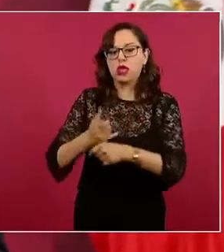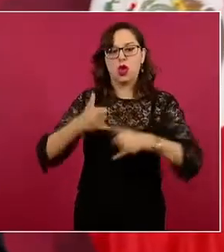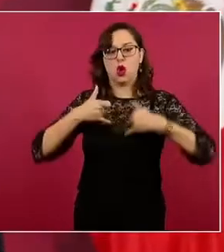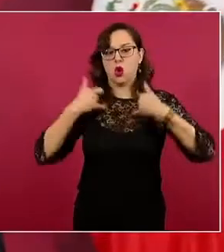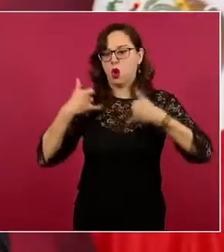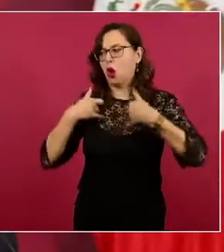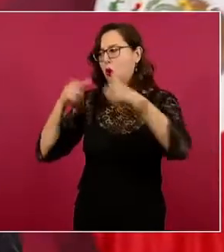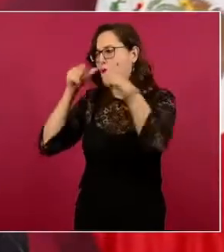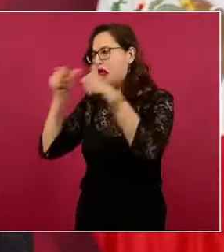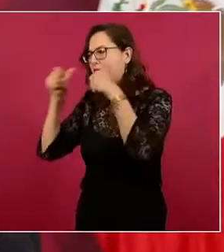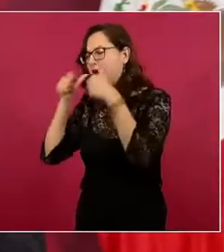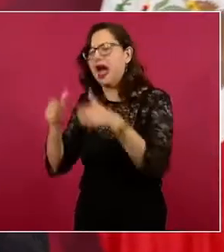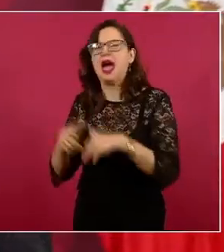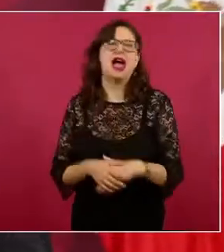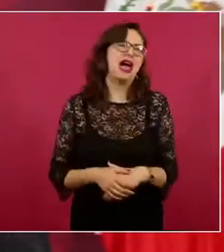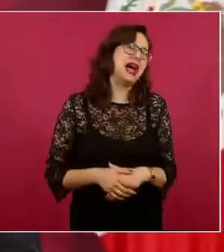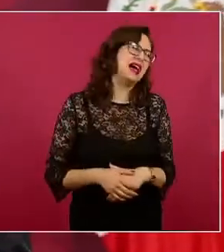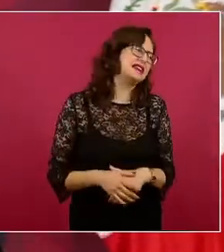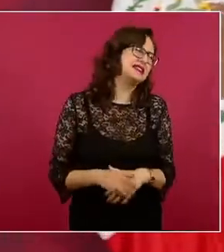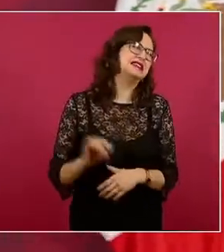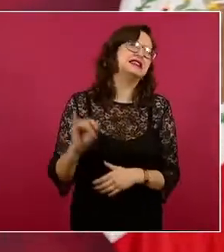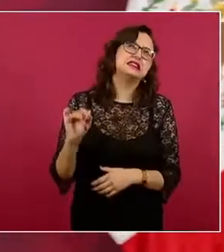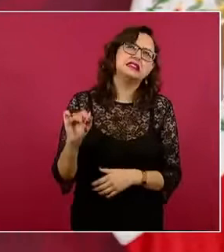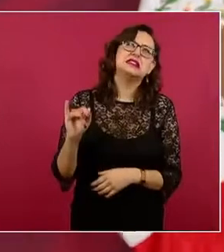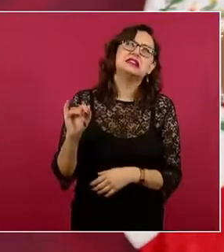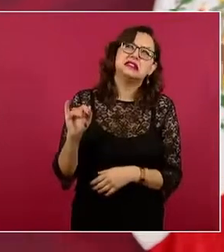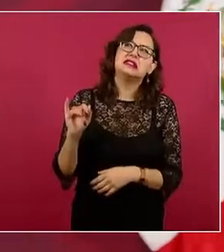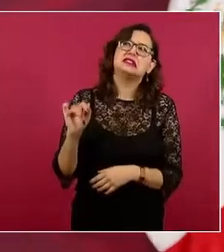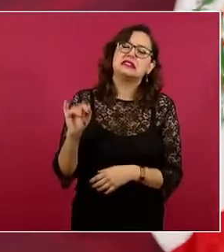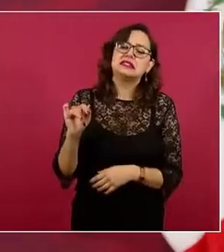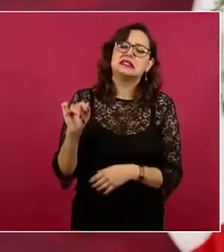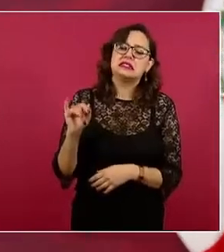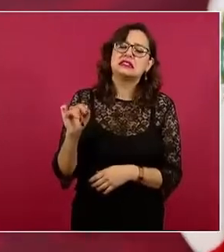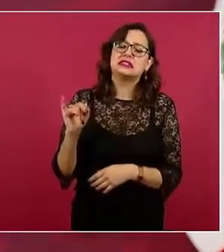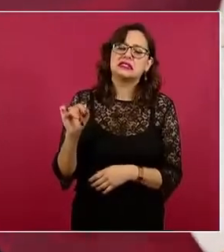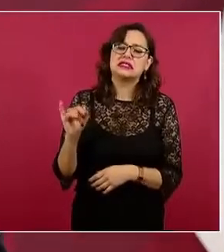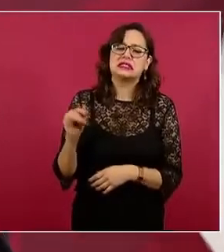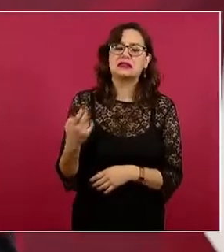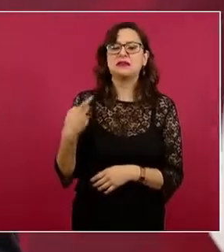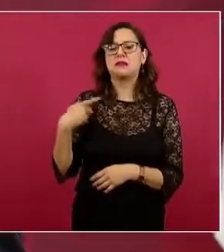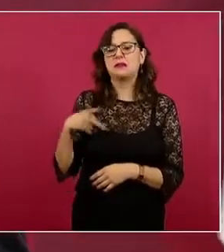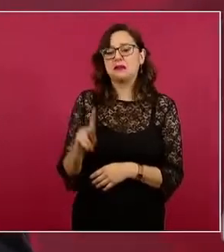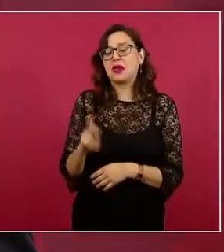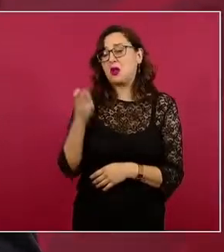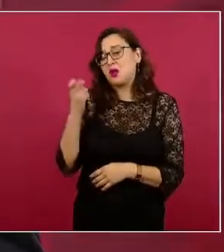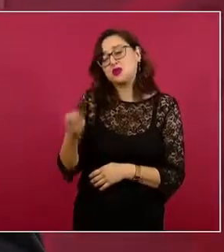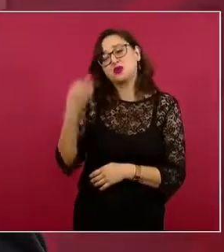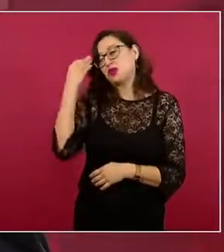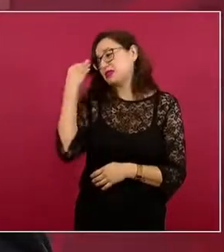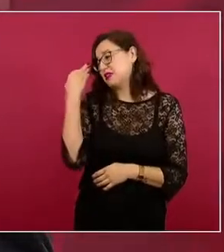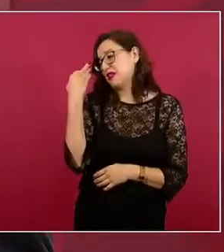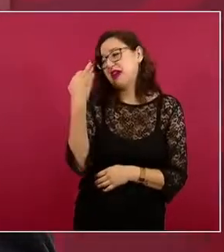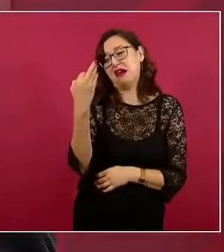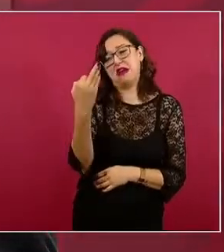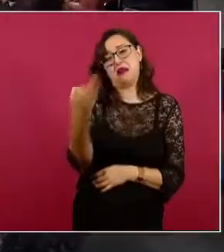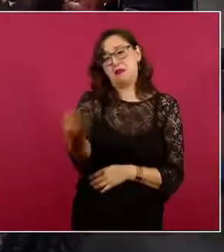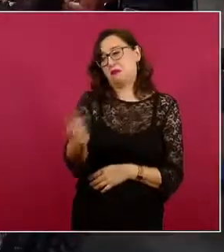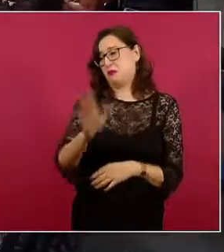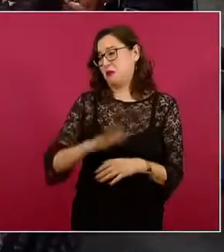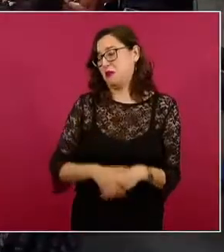jóvenes. Sí. Pero eso lleva mucho tiempo.